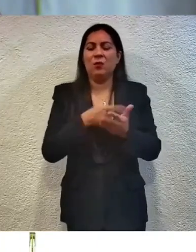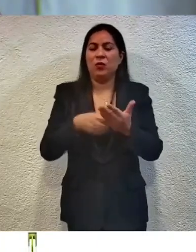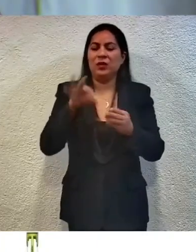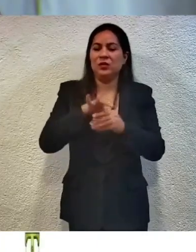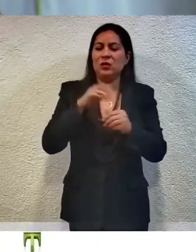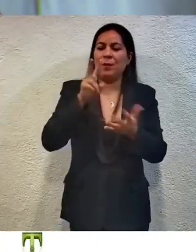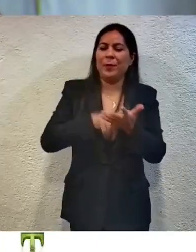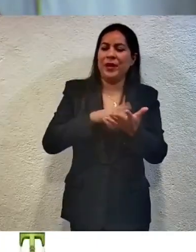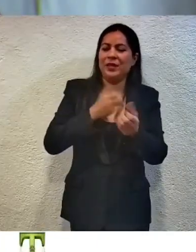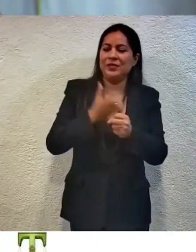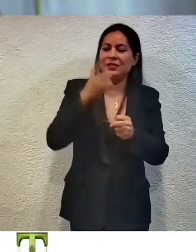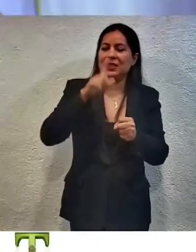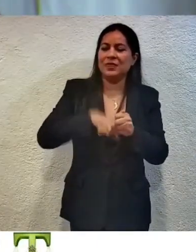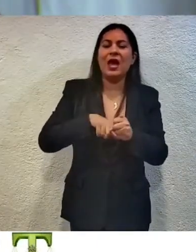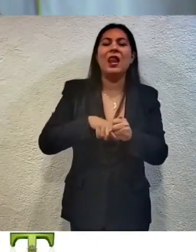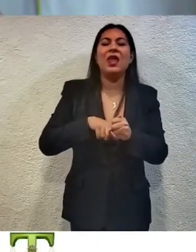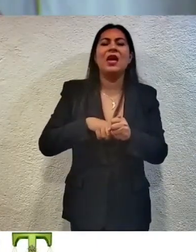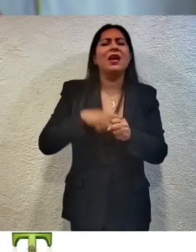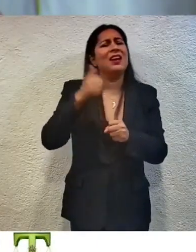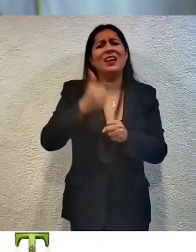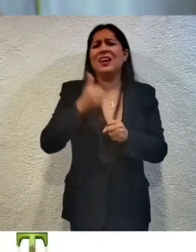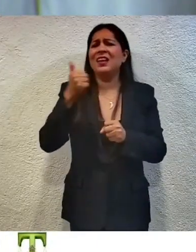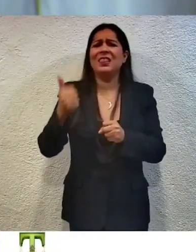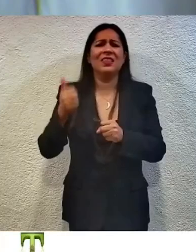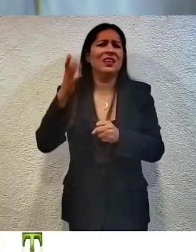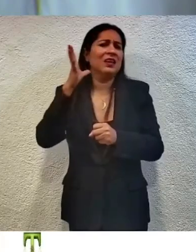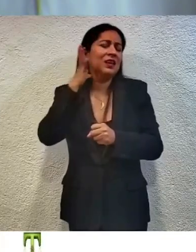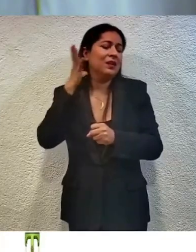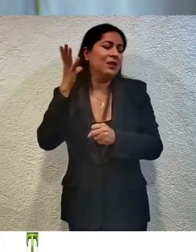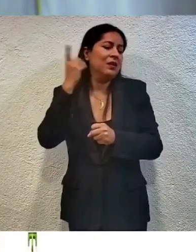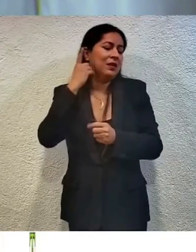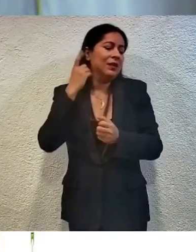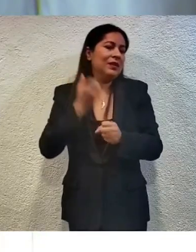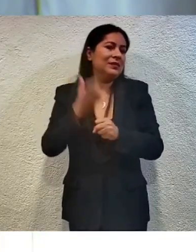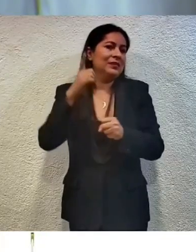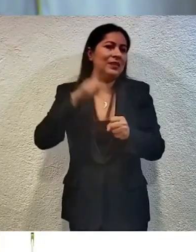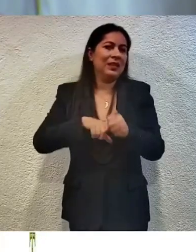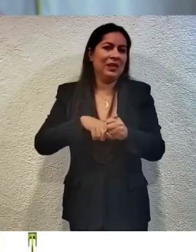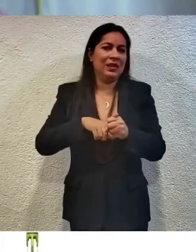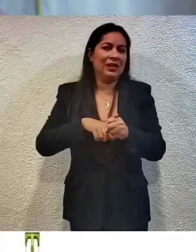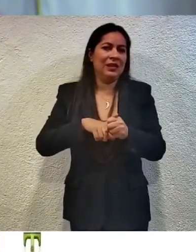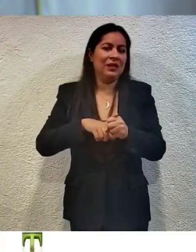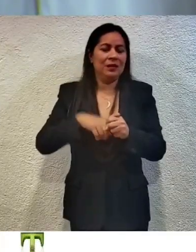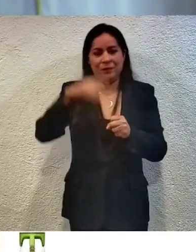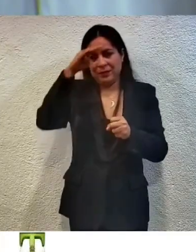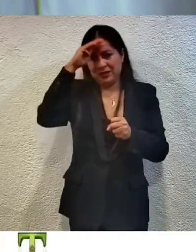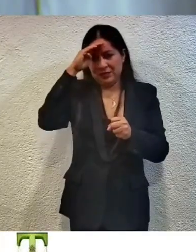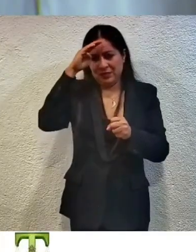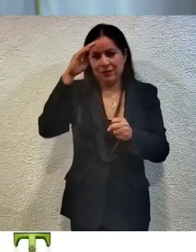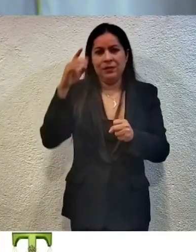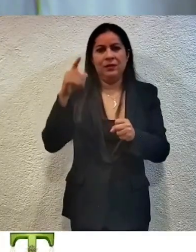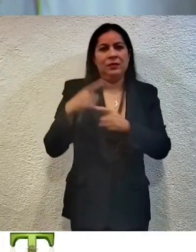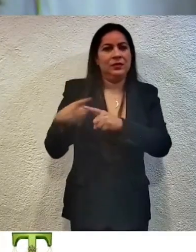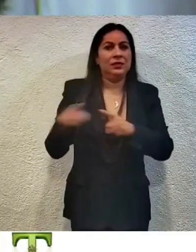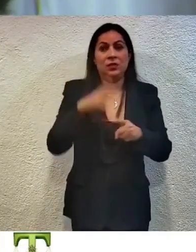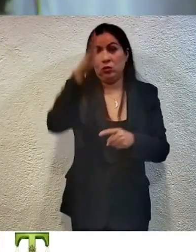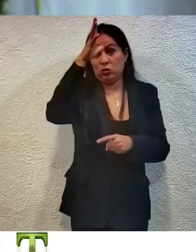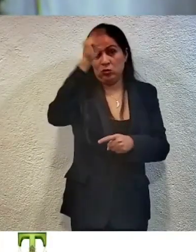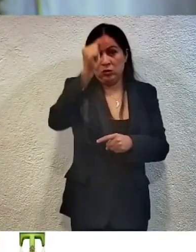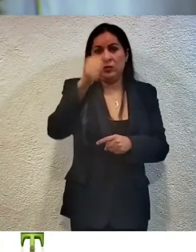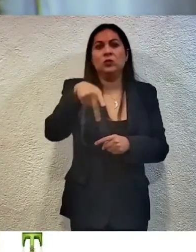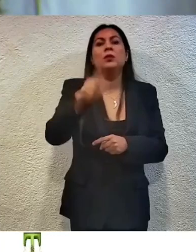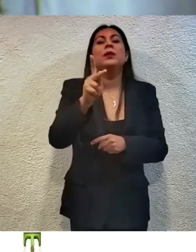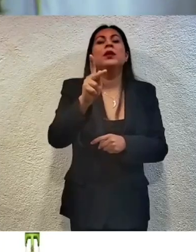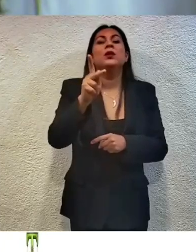estatal, cada legislación estatal consideraba términos distintos, sin embargo,